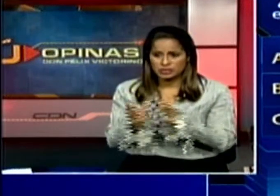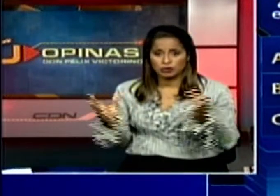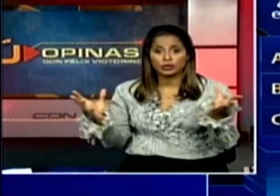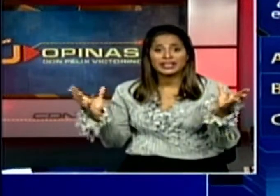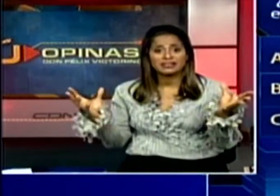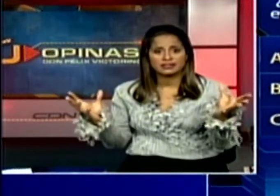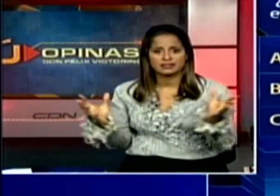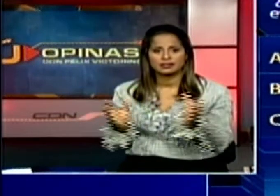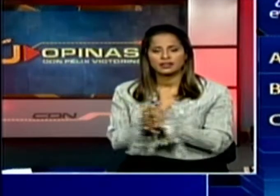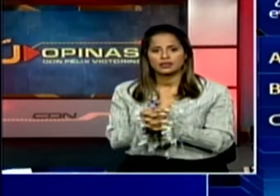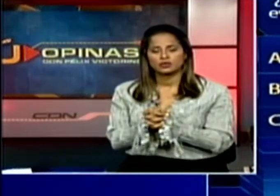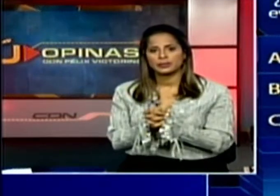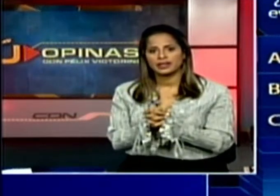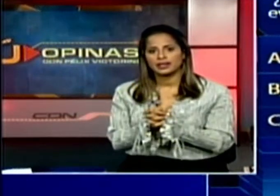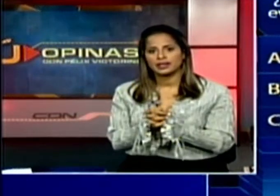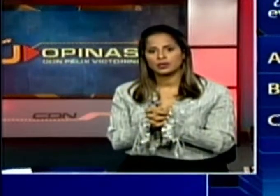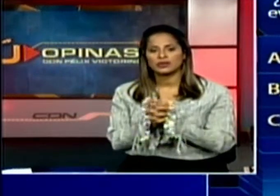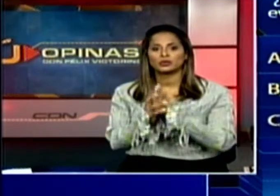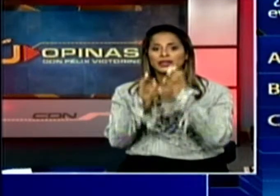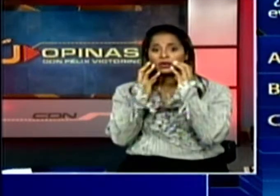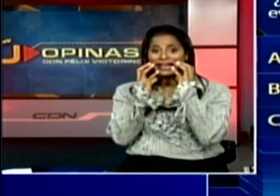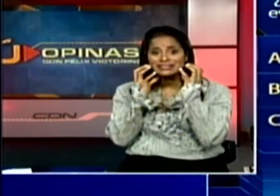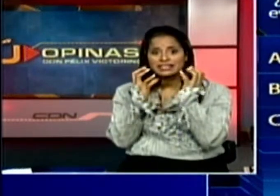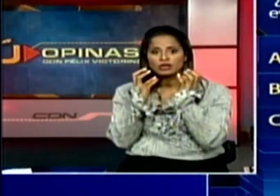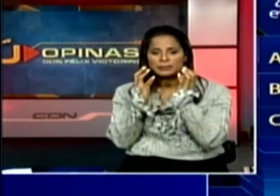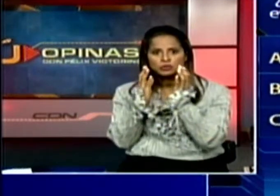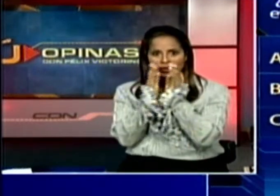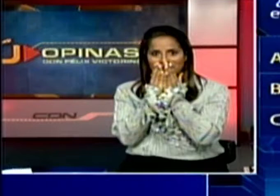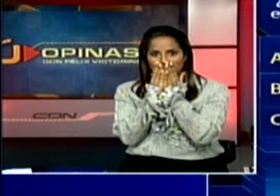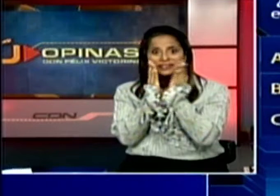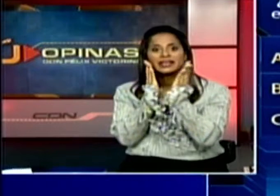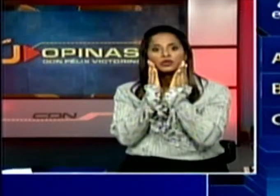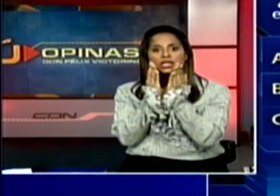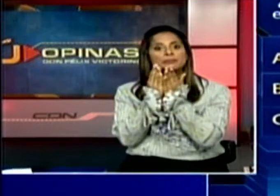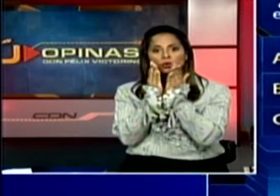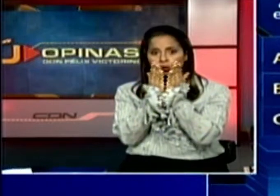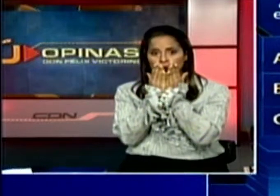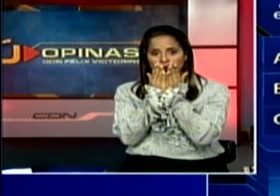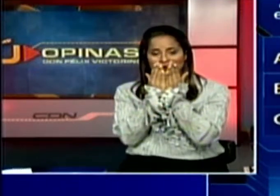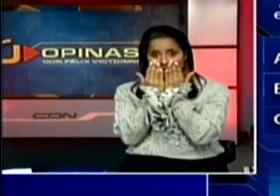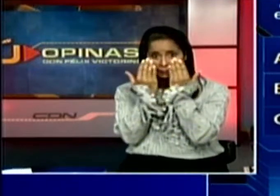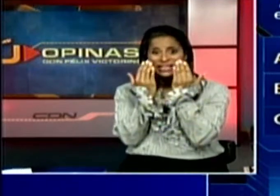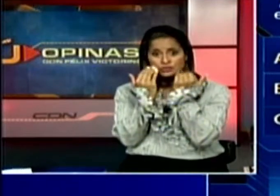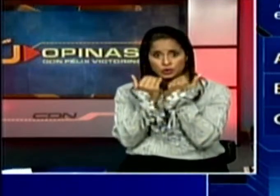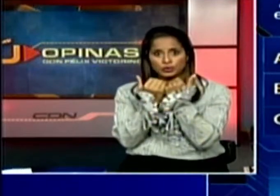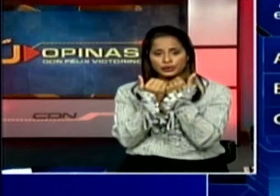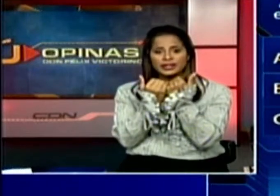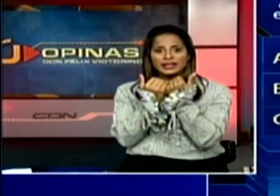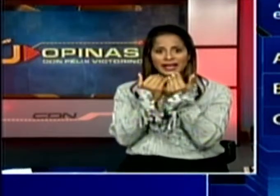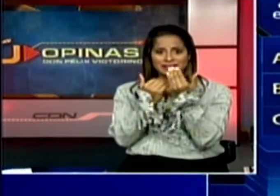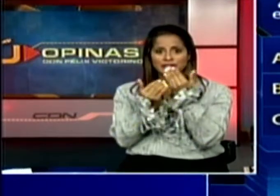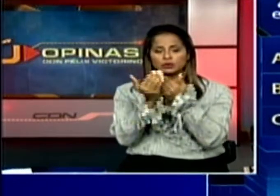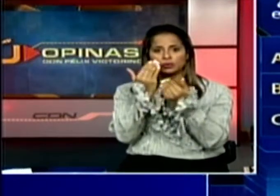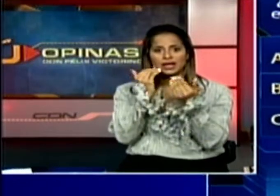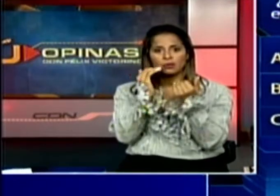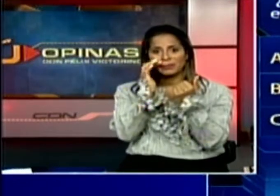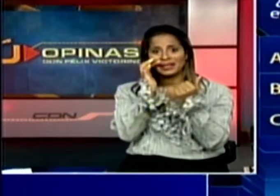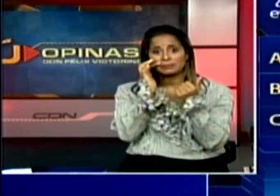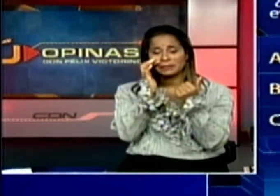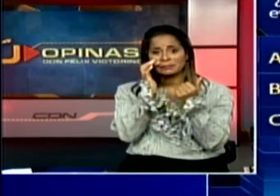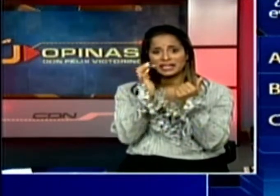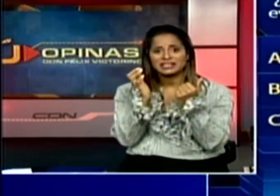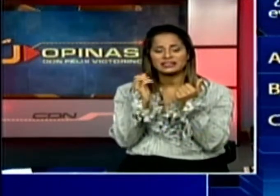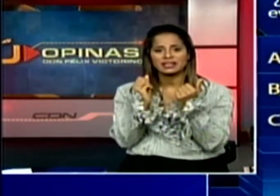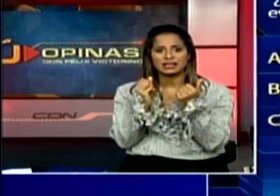hay muchas corrientes sobre cuánto daño le hace a una persona estar demasiado tiempo con la respiración, haciendo una